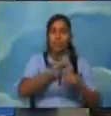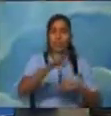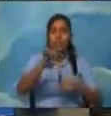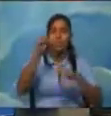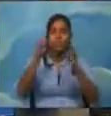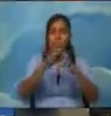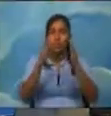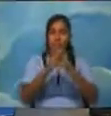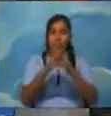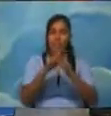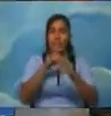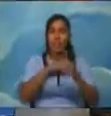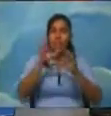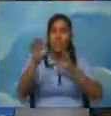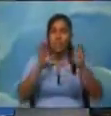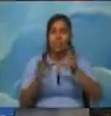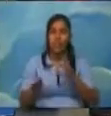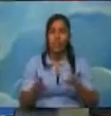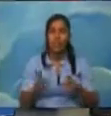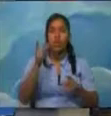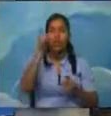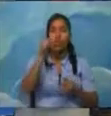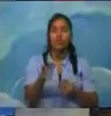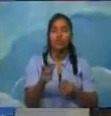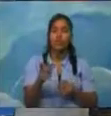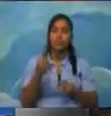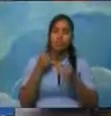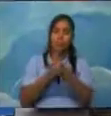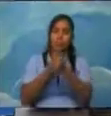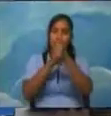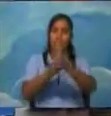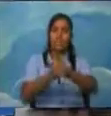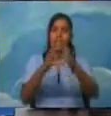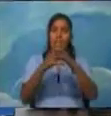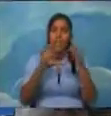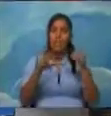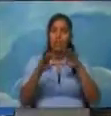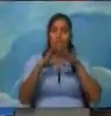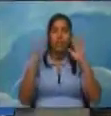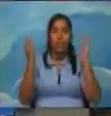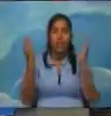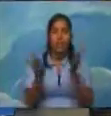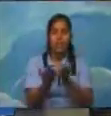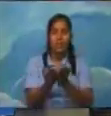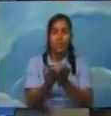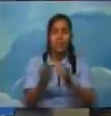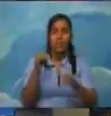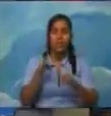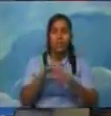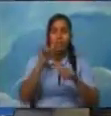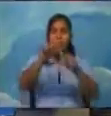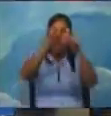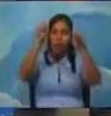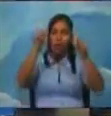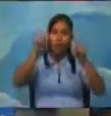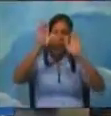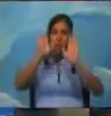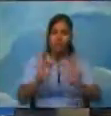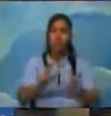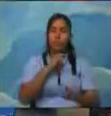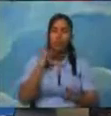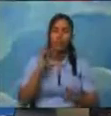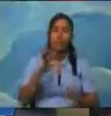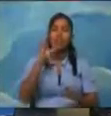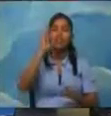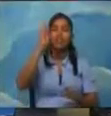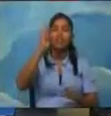están orando en las naciones. Son perseguidos en toda la tierra. En el holocausto murieron